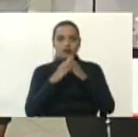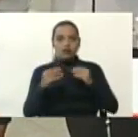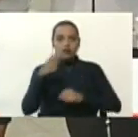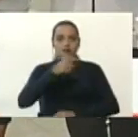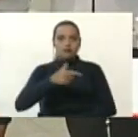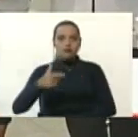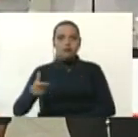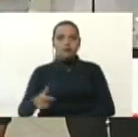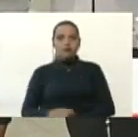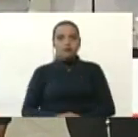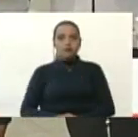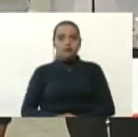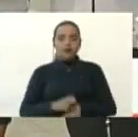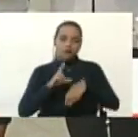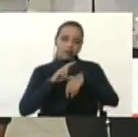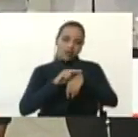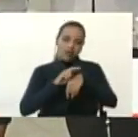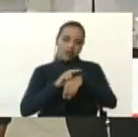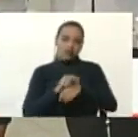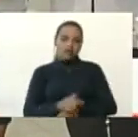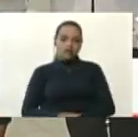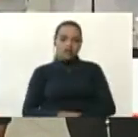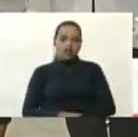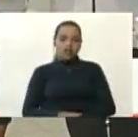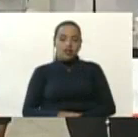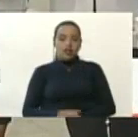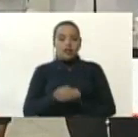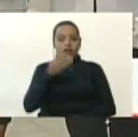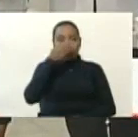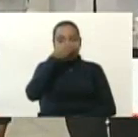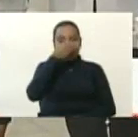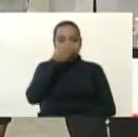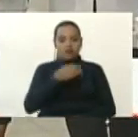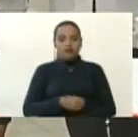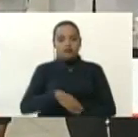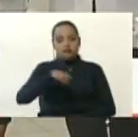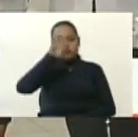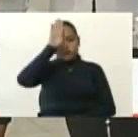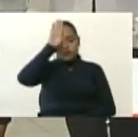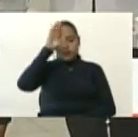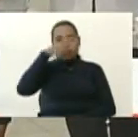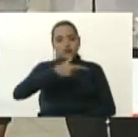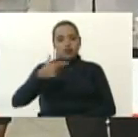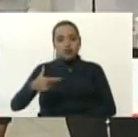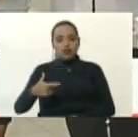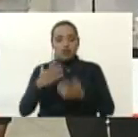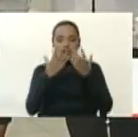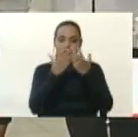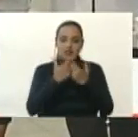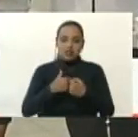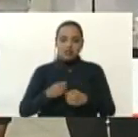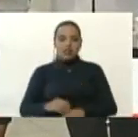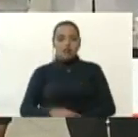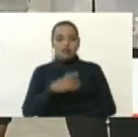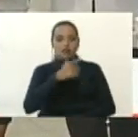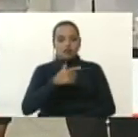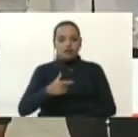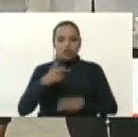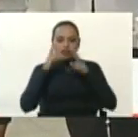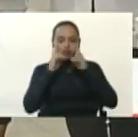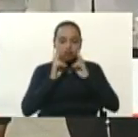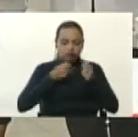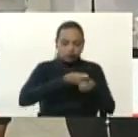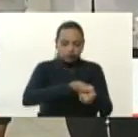personal, de todos los médicos, de los enfermeros, de las enfermeras, del personal administrativo, del personal obrero, pero más